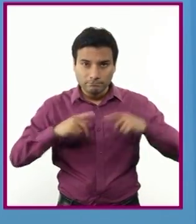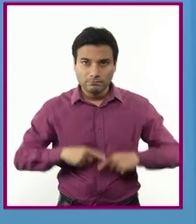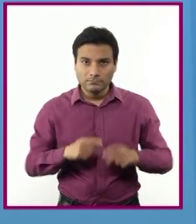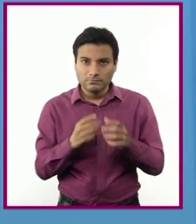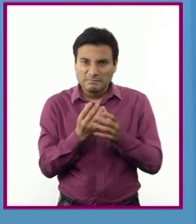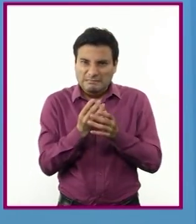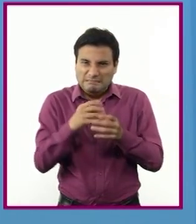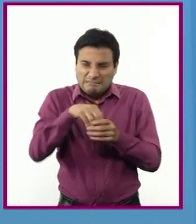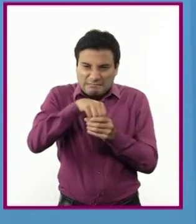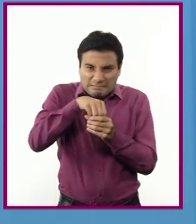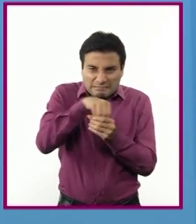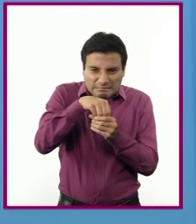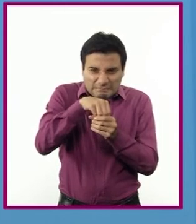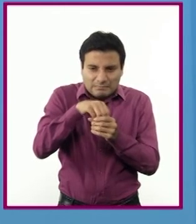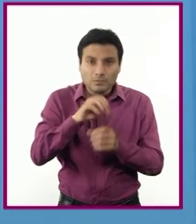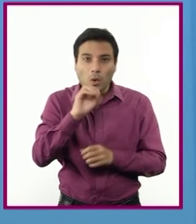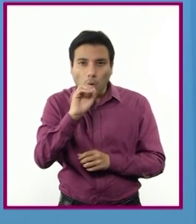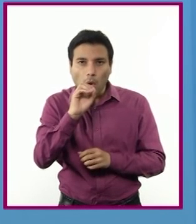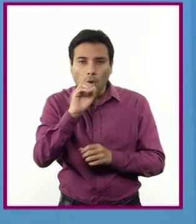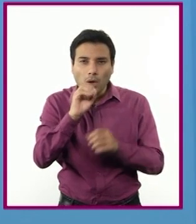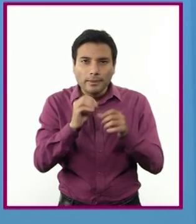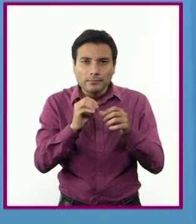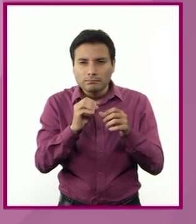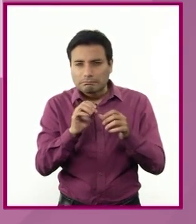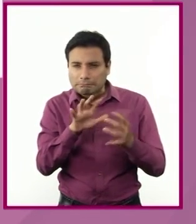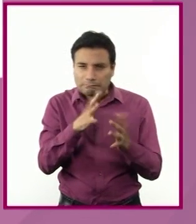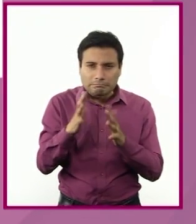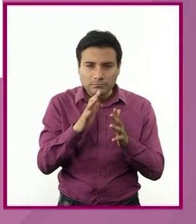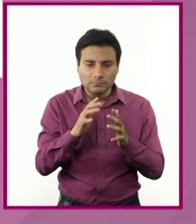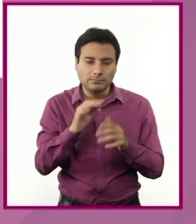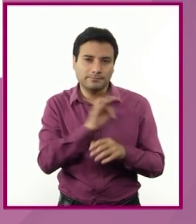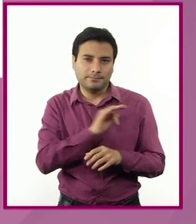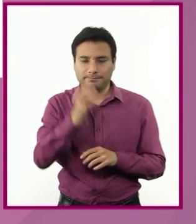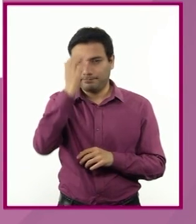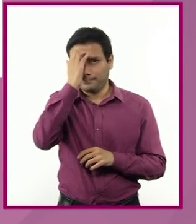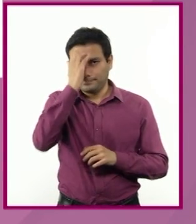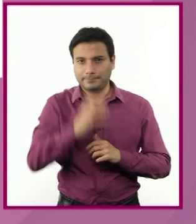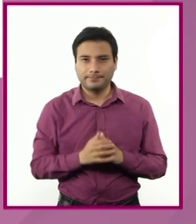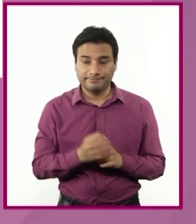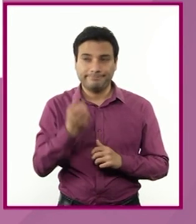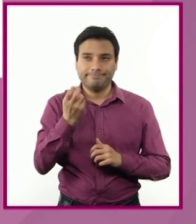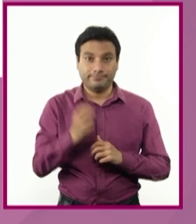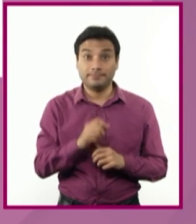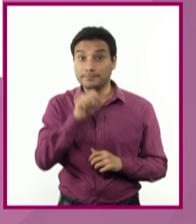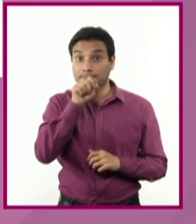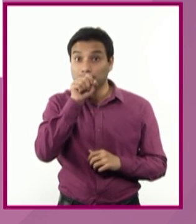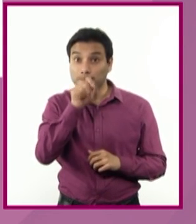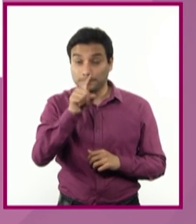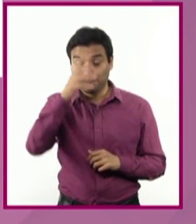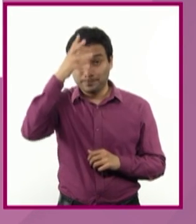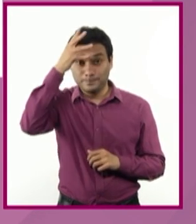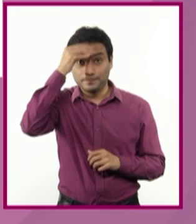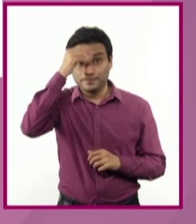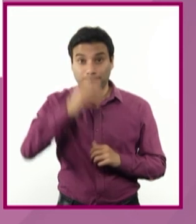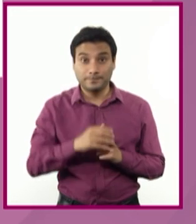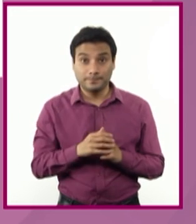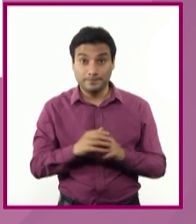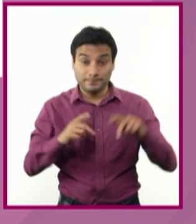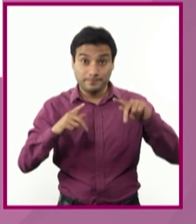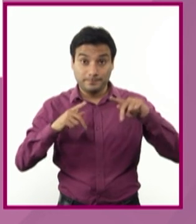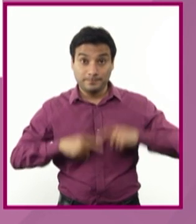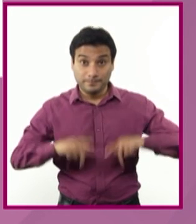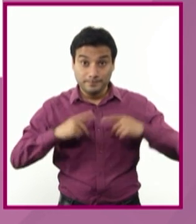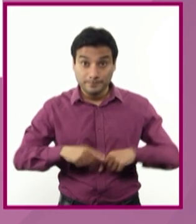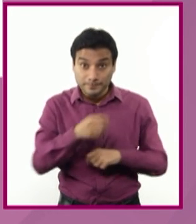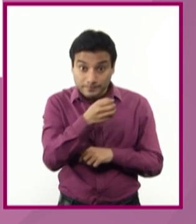dispersa está la población de un país o región. Así es. También aprendimos que la distribución de la población